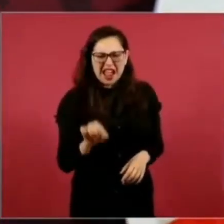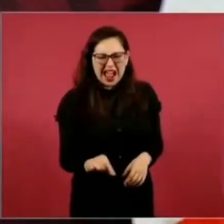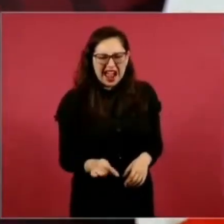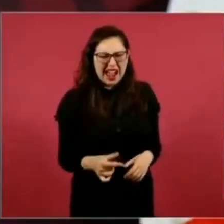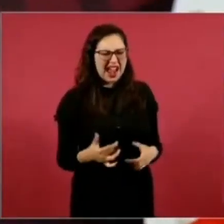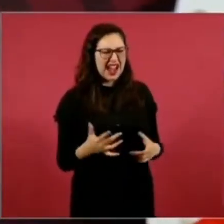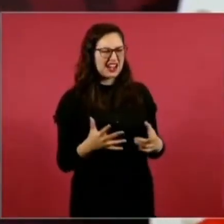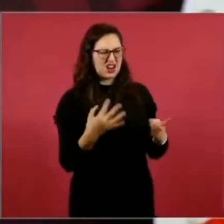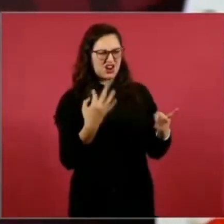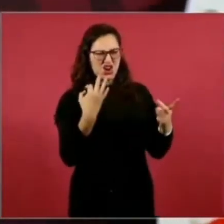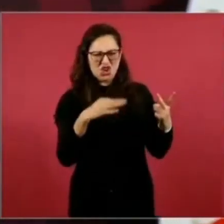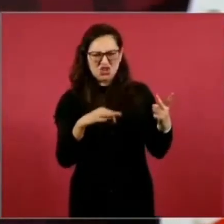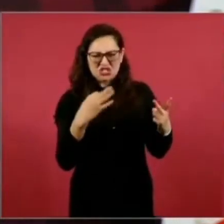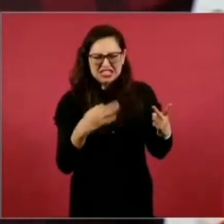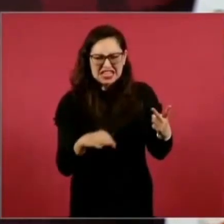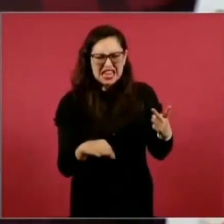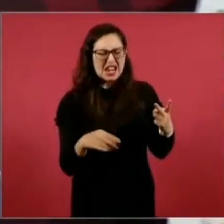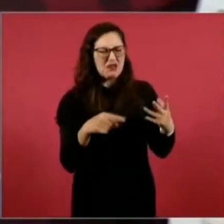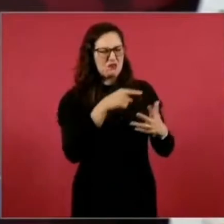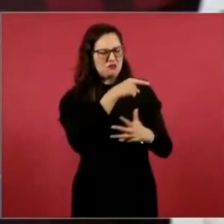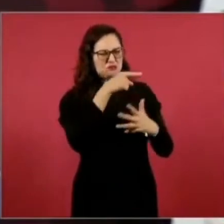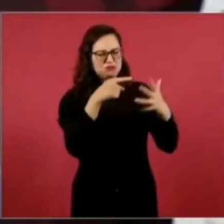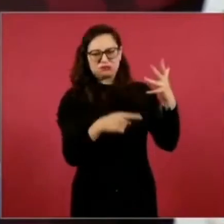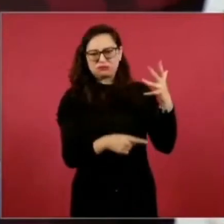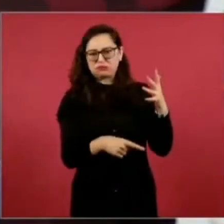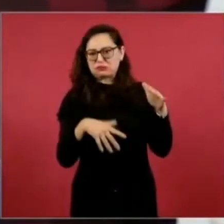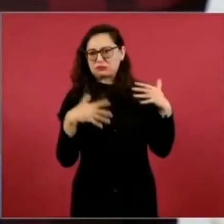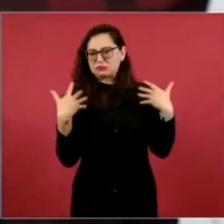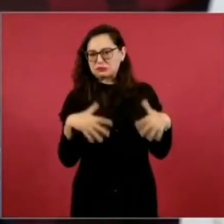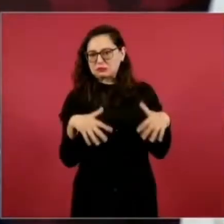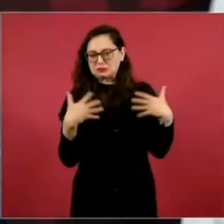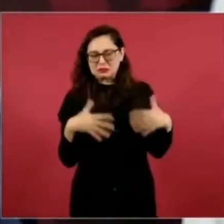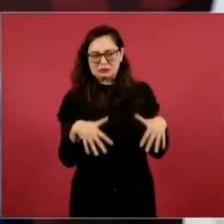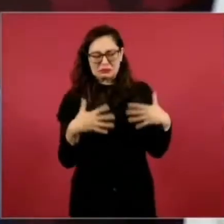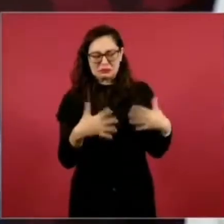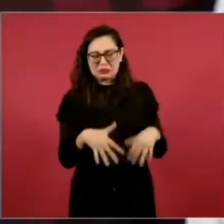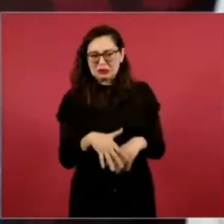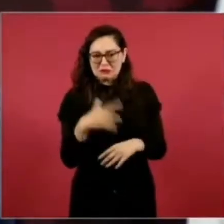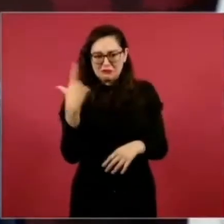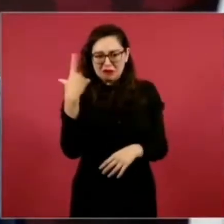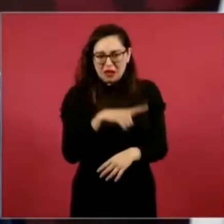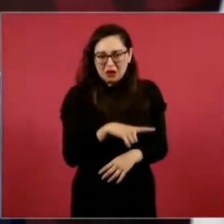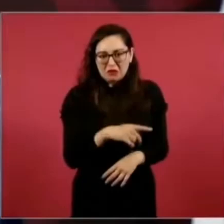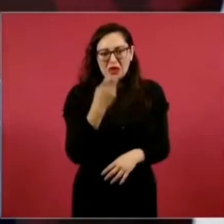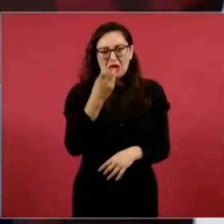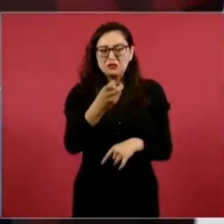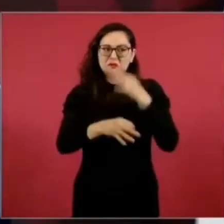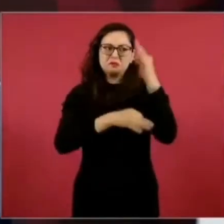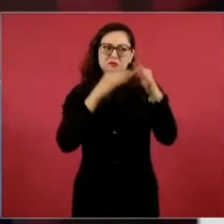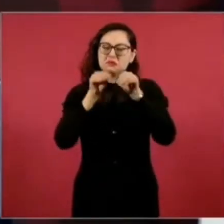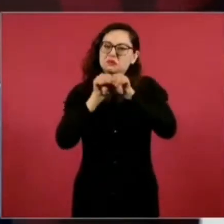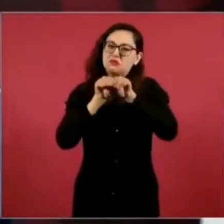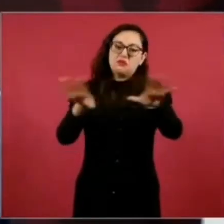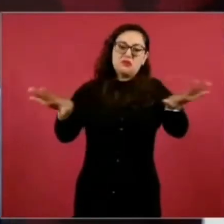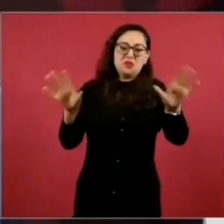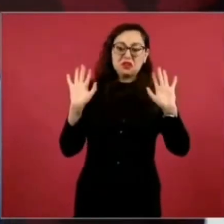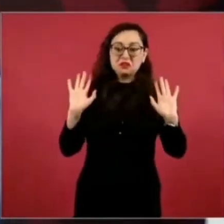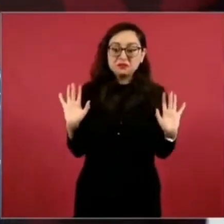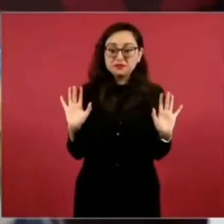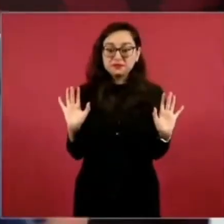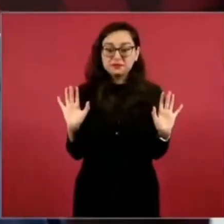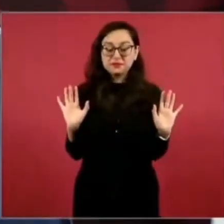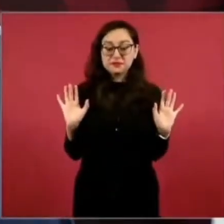escuchó a lo mejor no lo sabía Emilio Oscar claro por